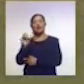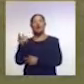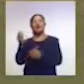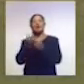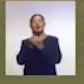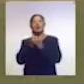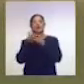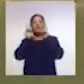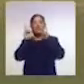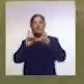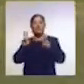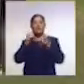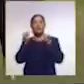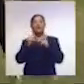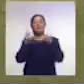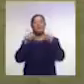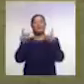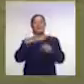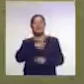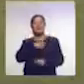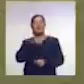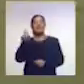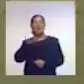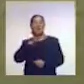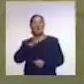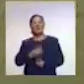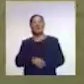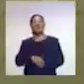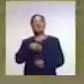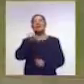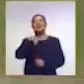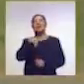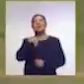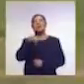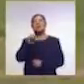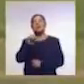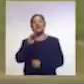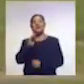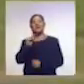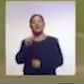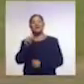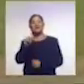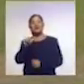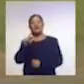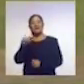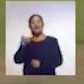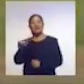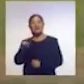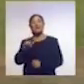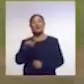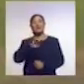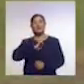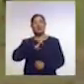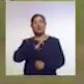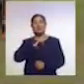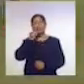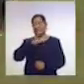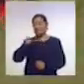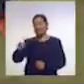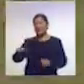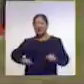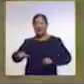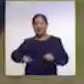verano organizado en Tlaxcala Capital. Neftalí Nava Lima, coach de los Bureles, expuso que esta actividad se dieron los